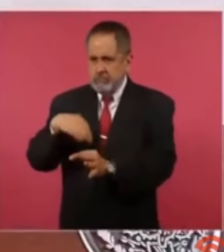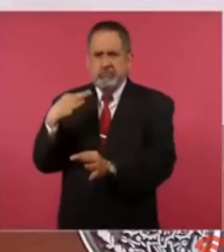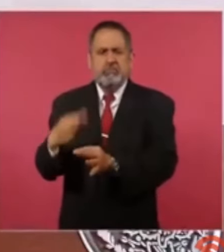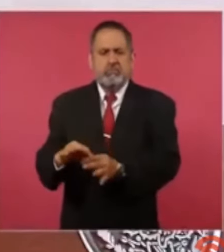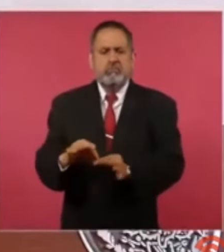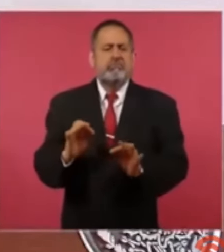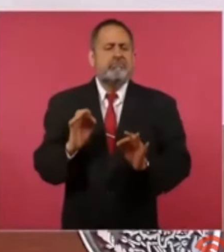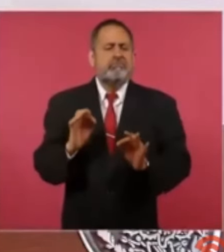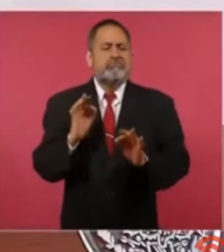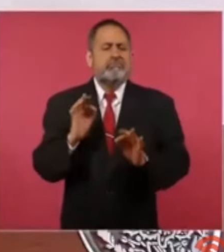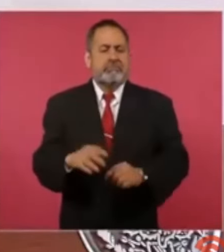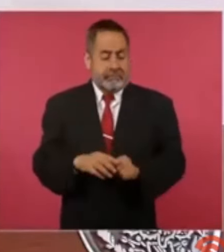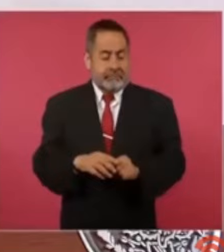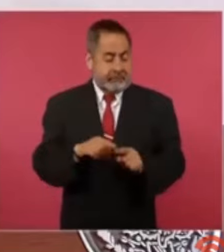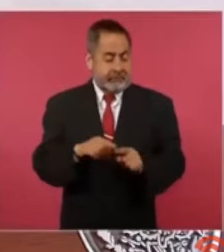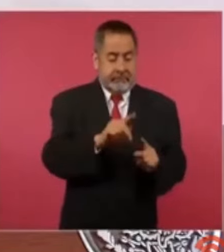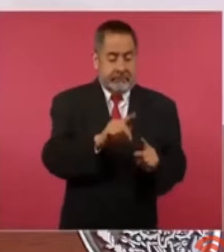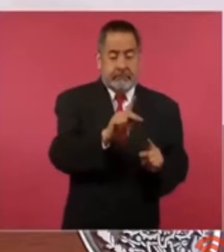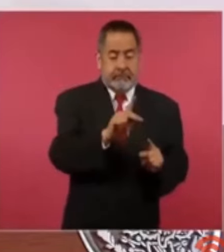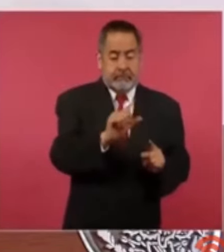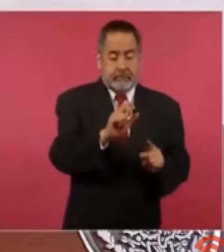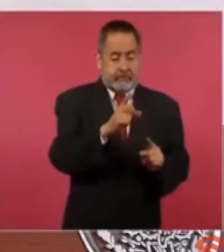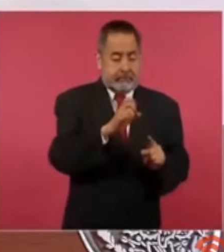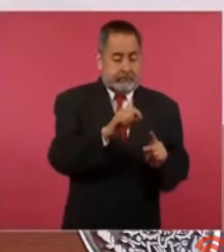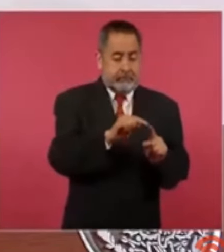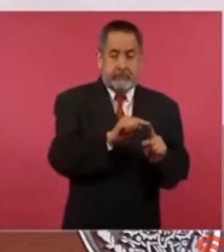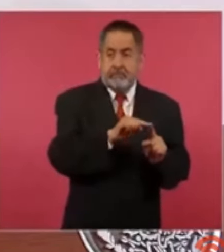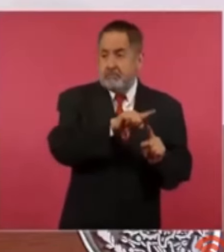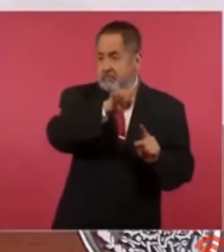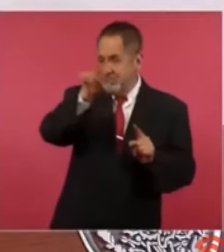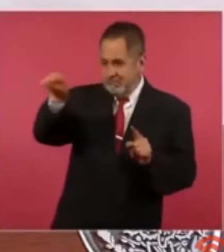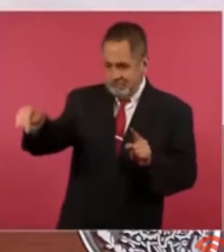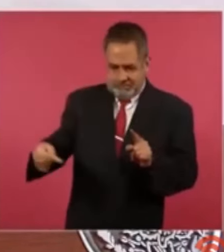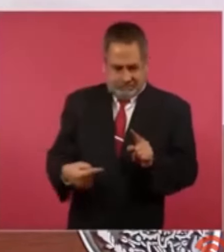es de Palenque a Palenque.